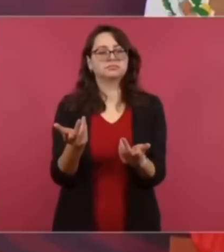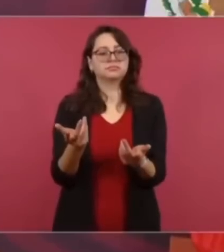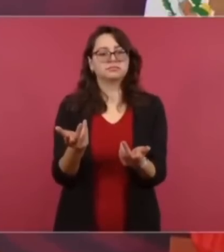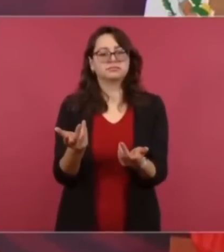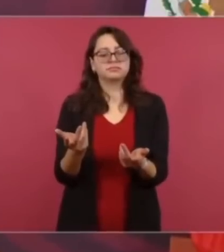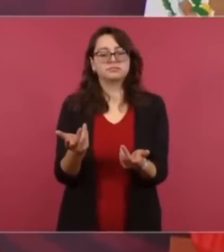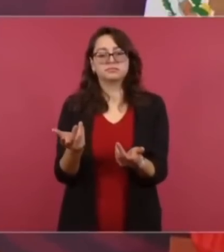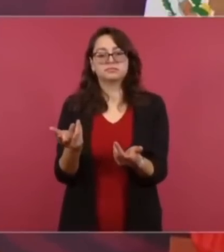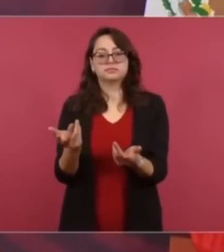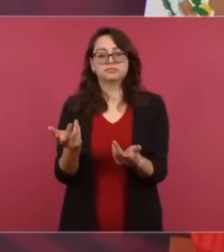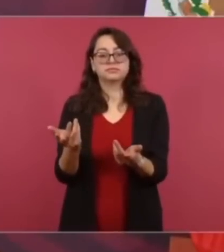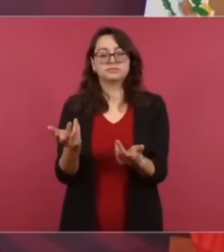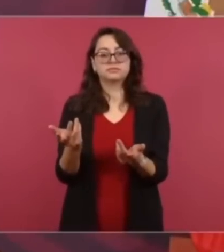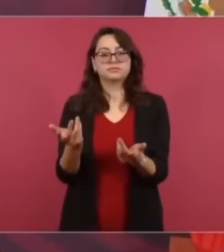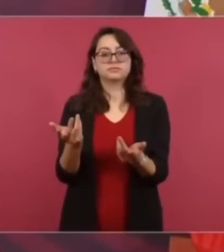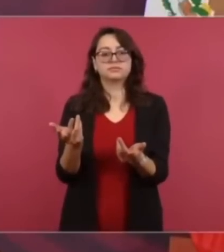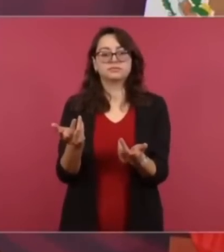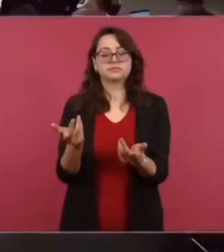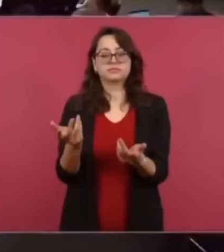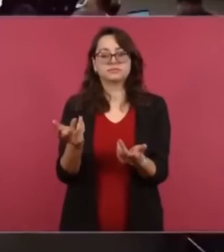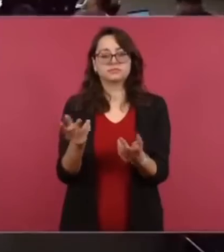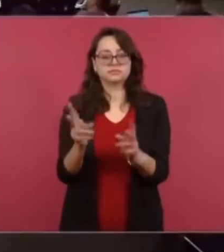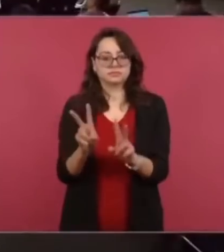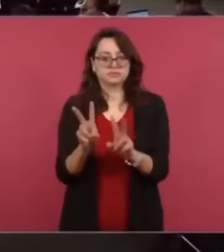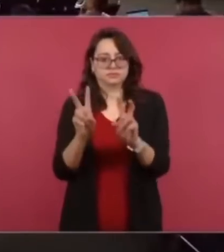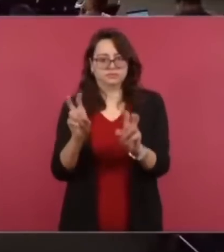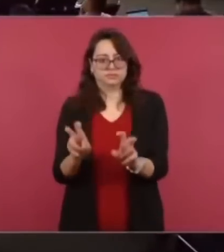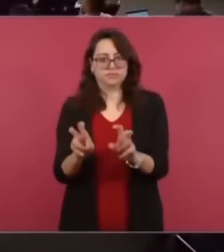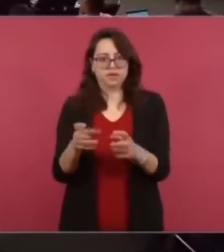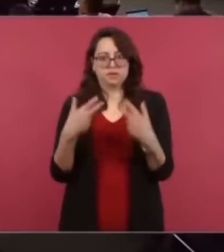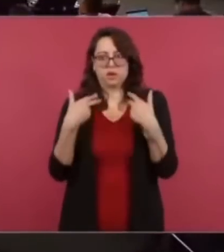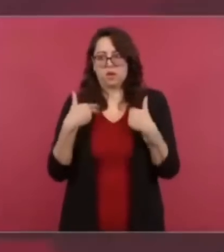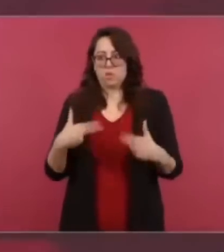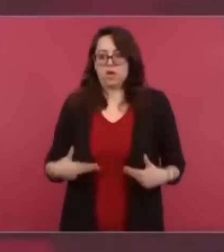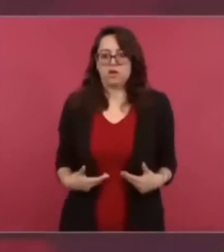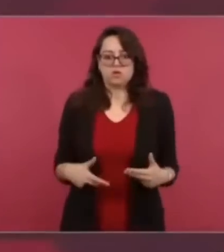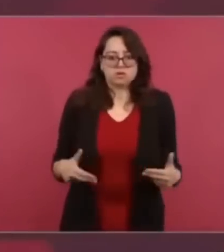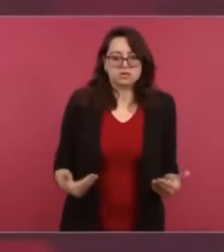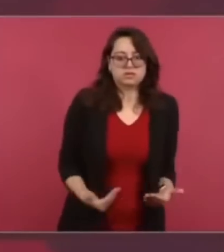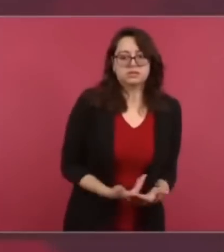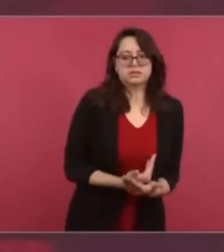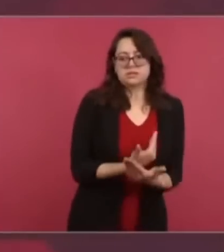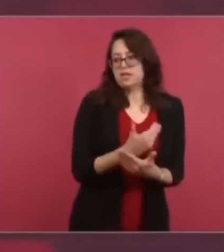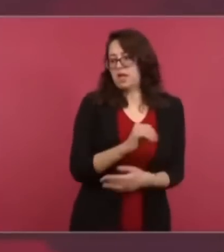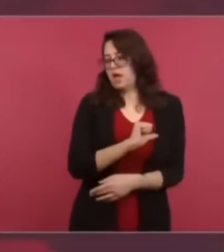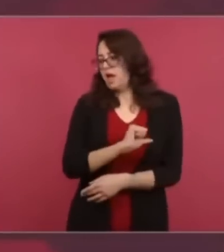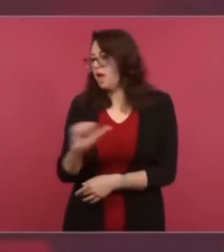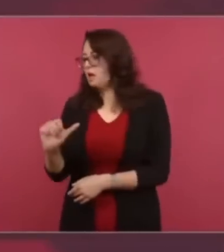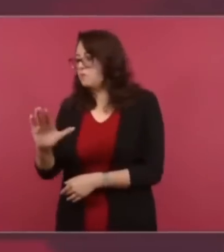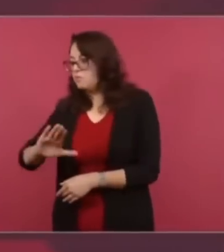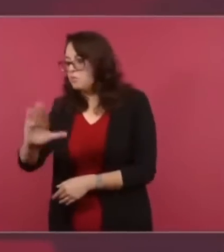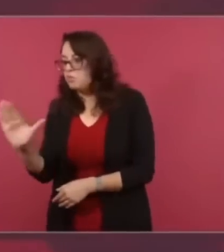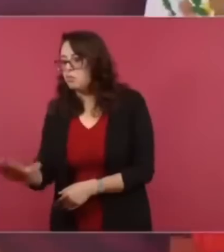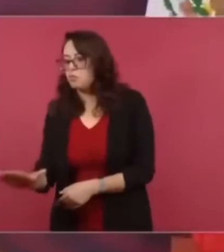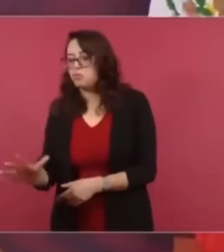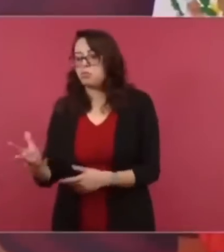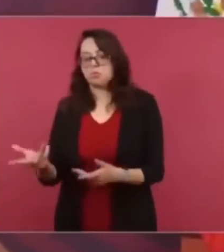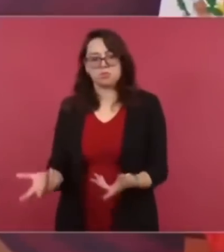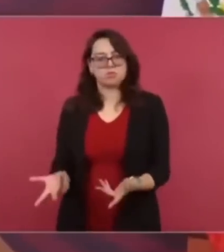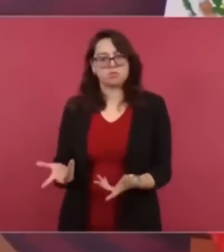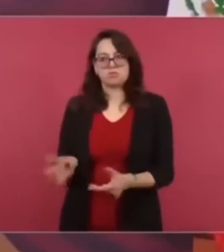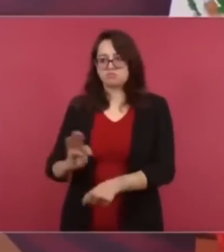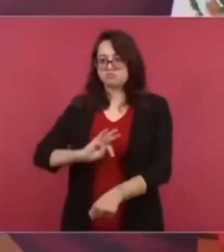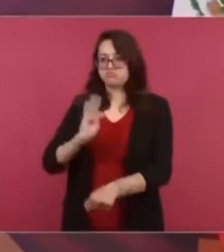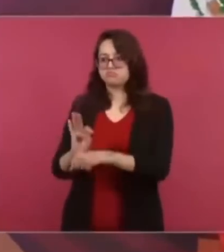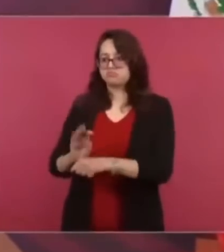que haya protección desde la cuna hasta la tumba, que no se viva con la